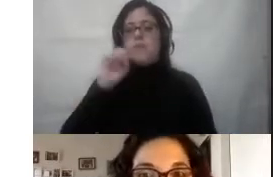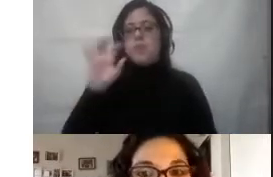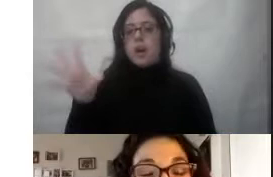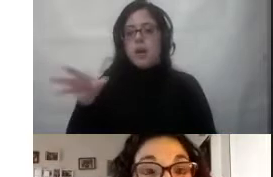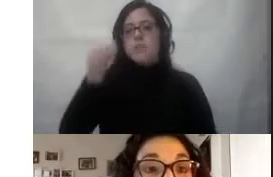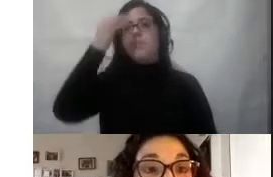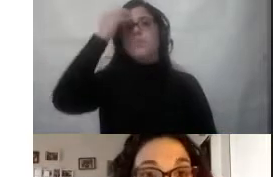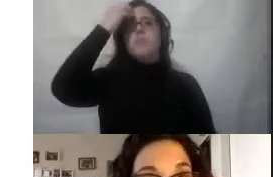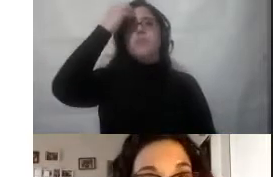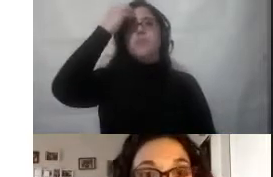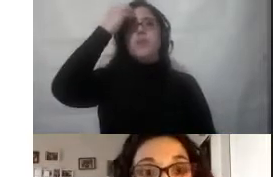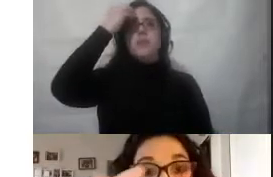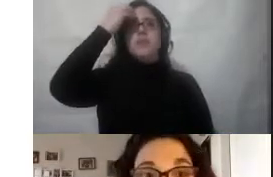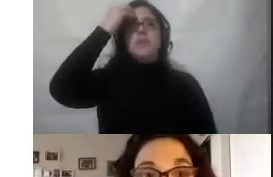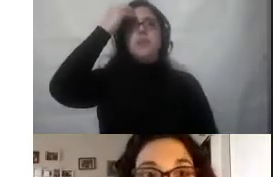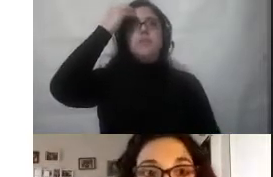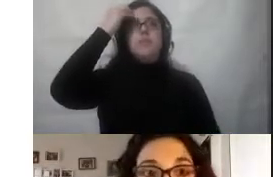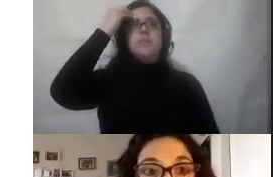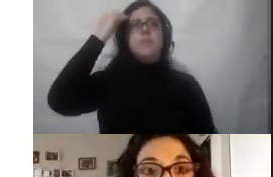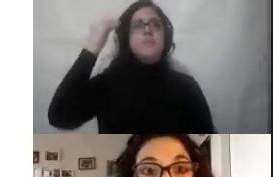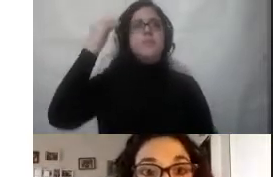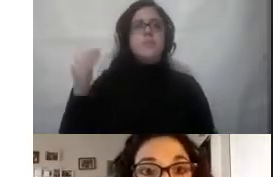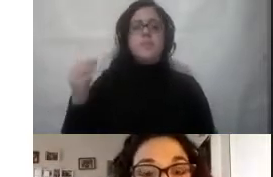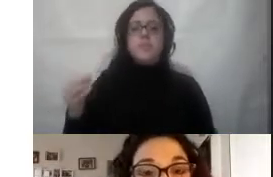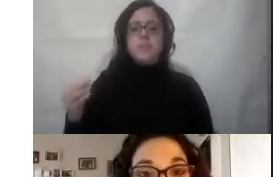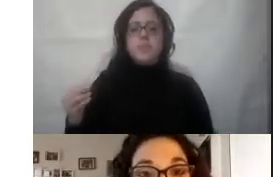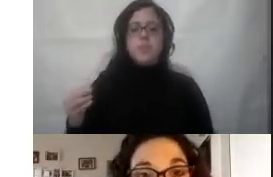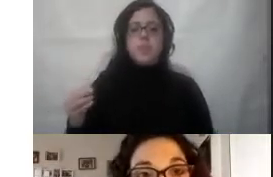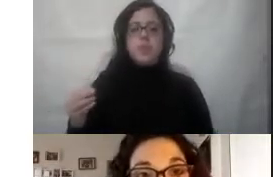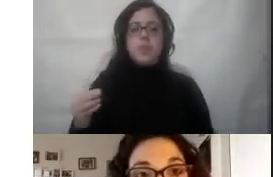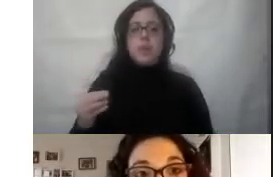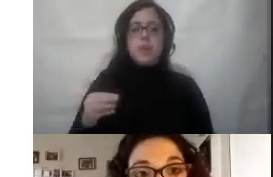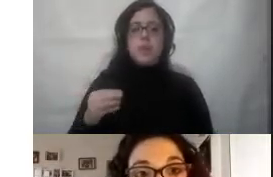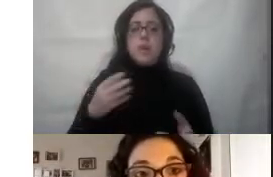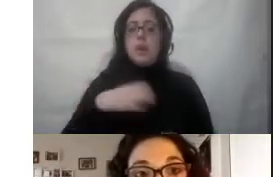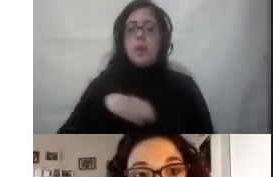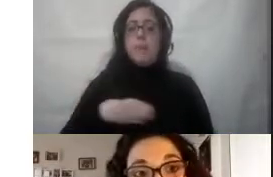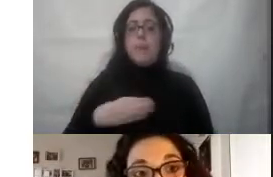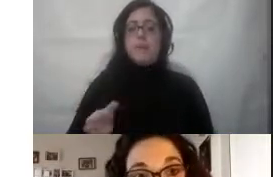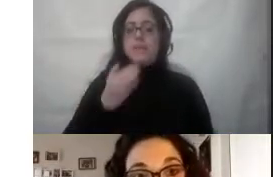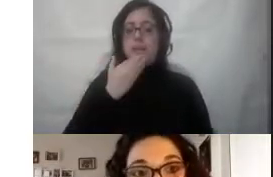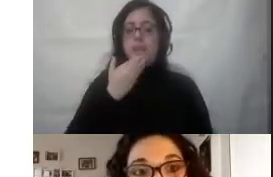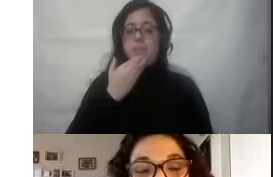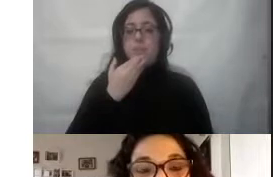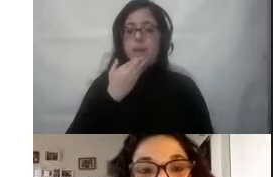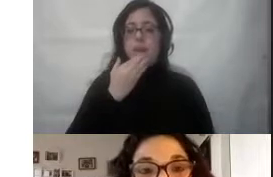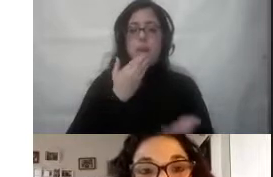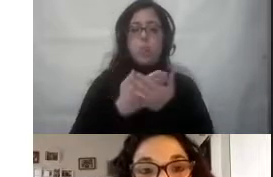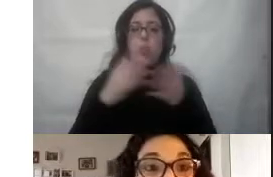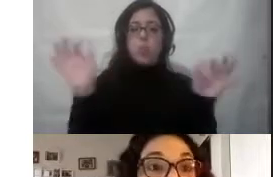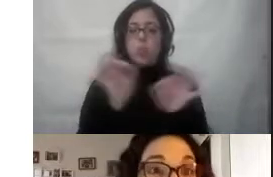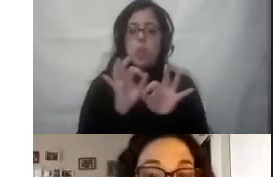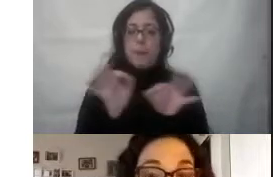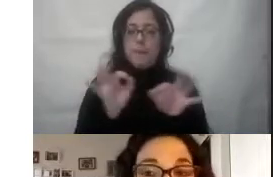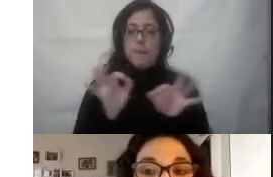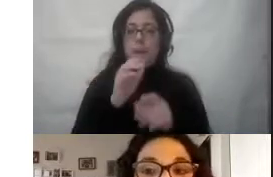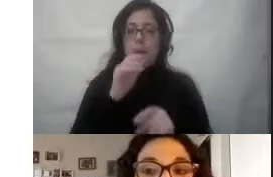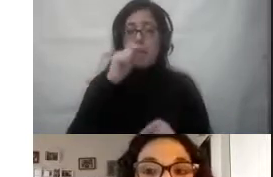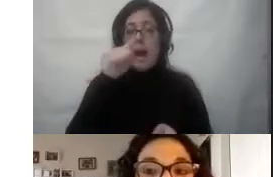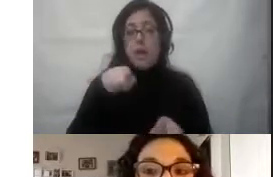actores, o empatizar con las motivaciones que los actores tienen al momento de explicar esos